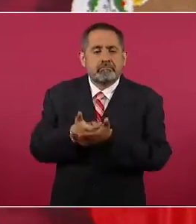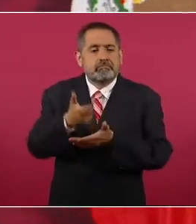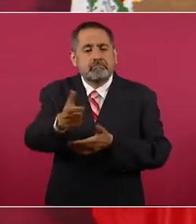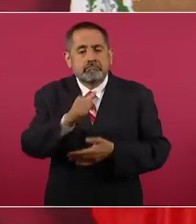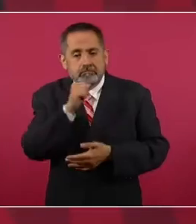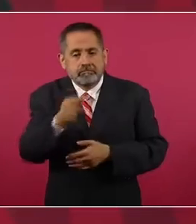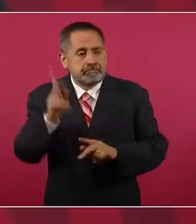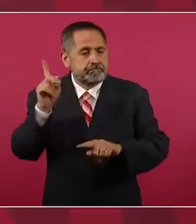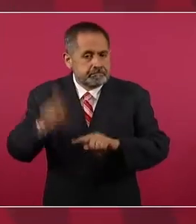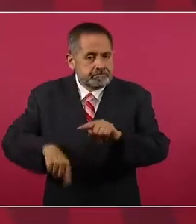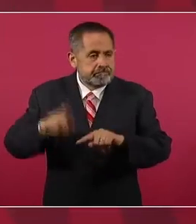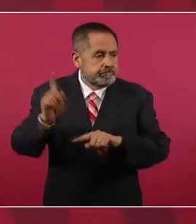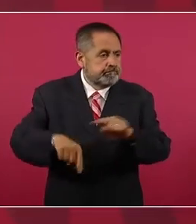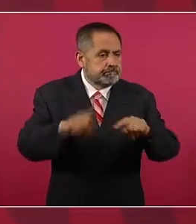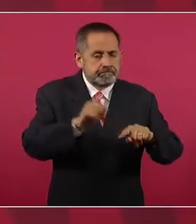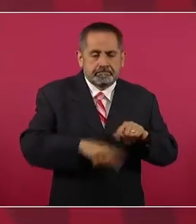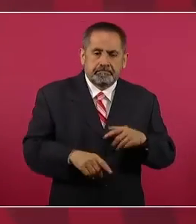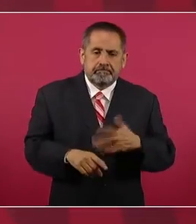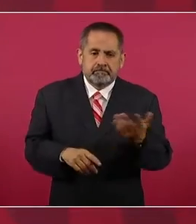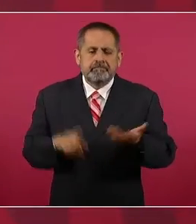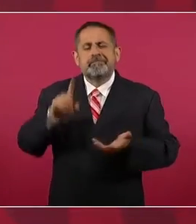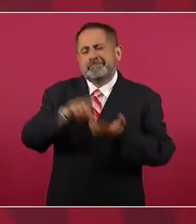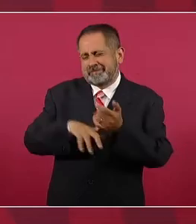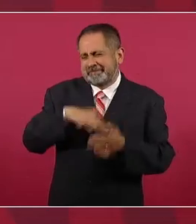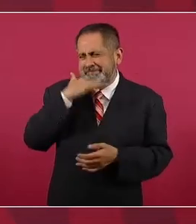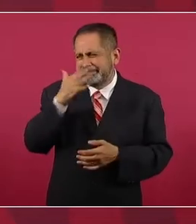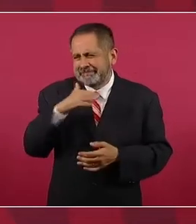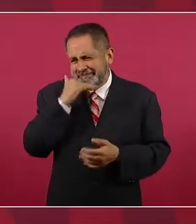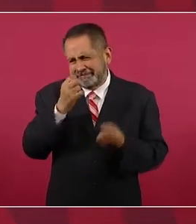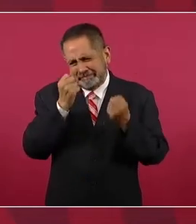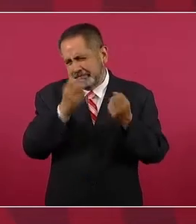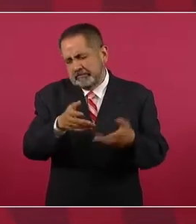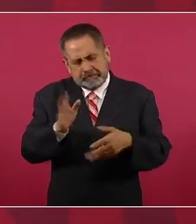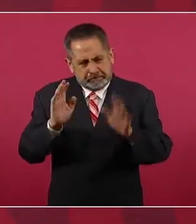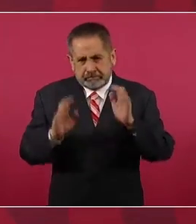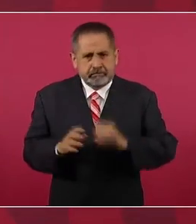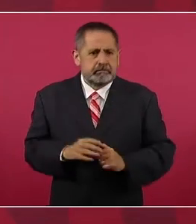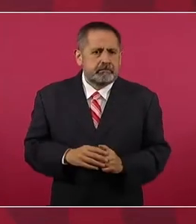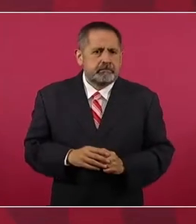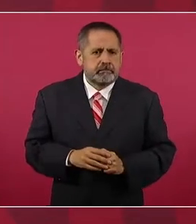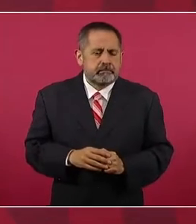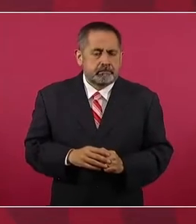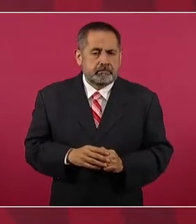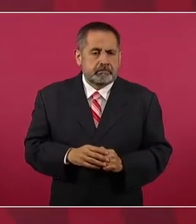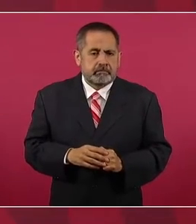que desde luego había corrupción, pero